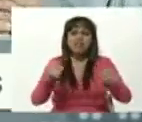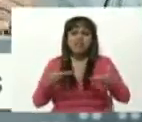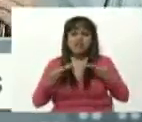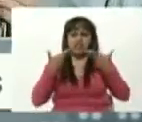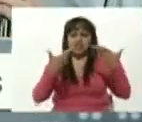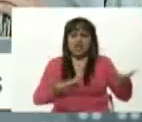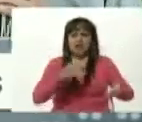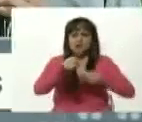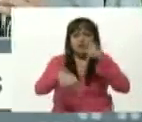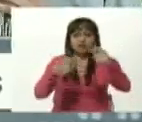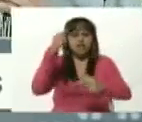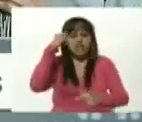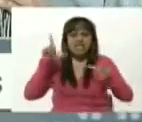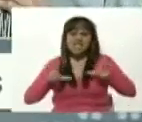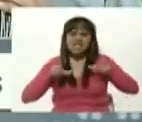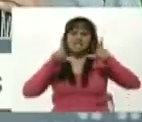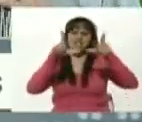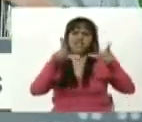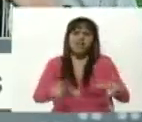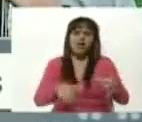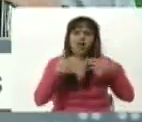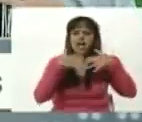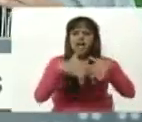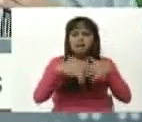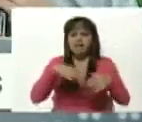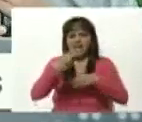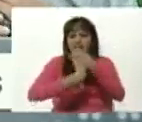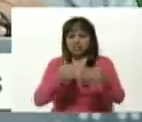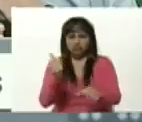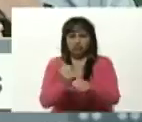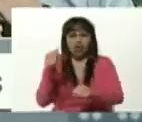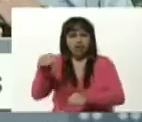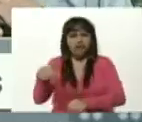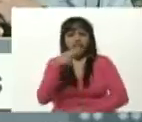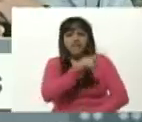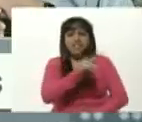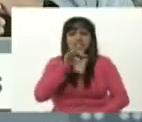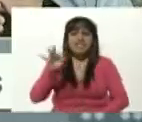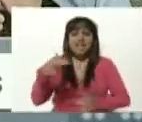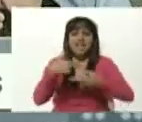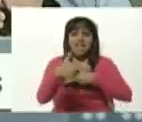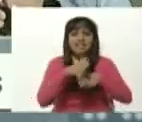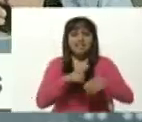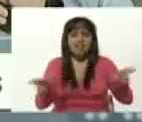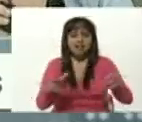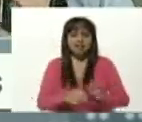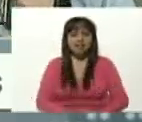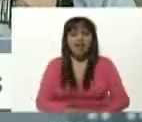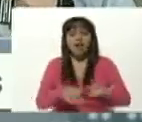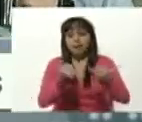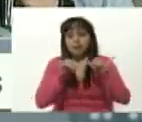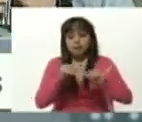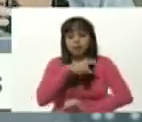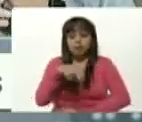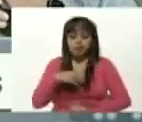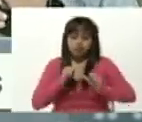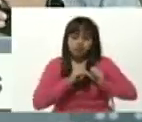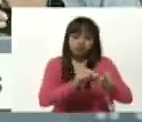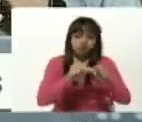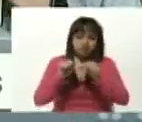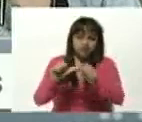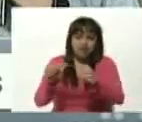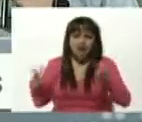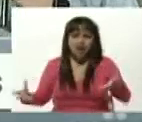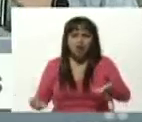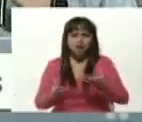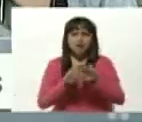en los próximos días el certificado de finca productiva a estas 23 hectáreas. Por eso es que nosotros seguimos acompañando